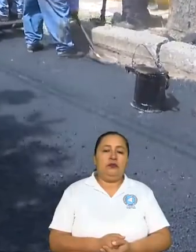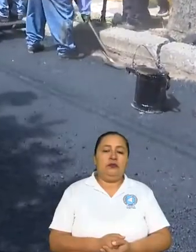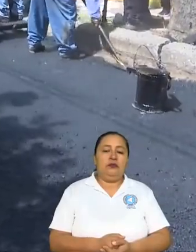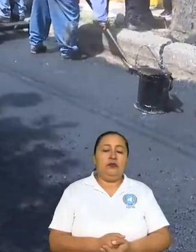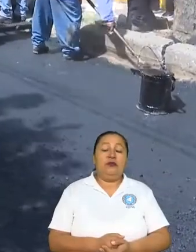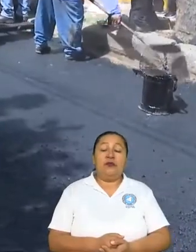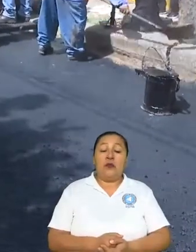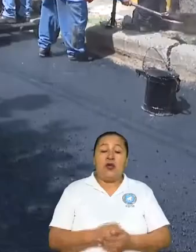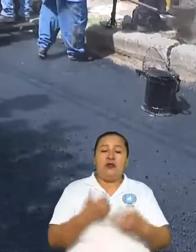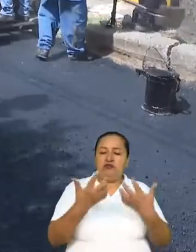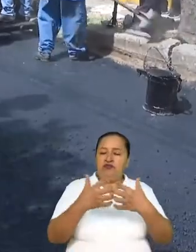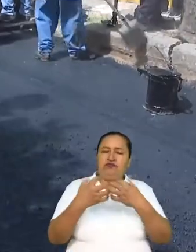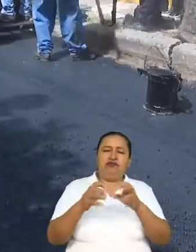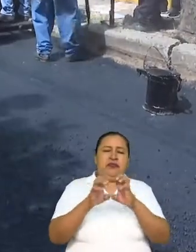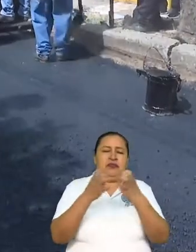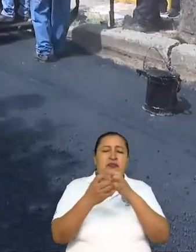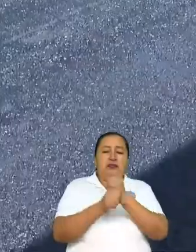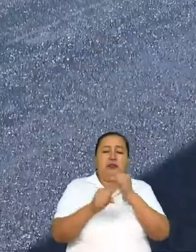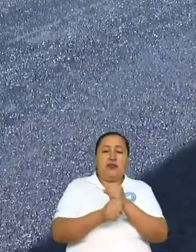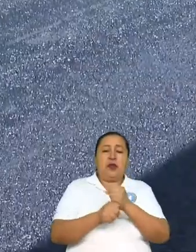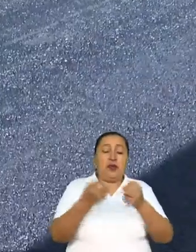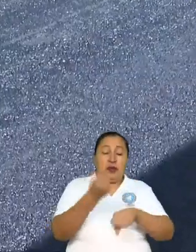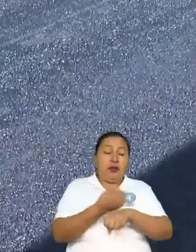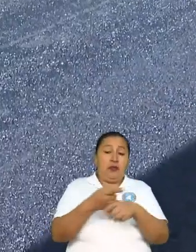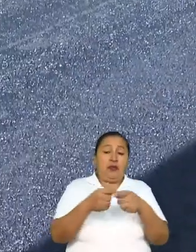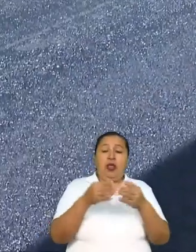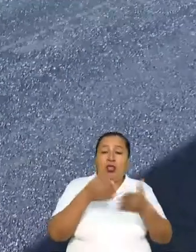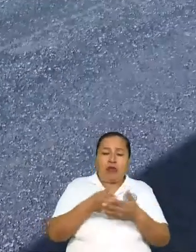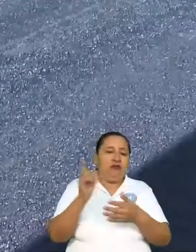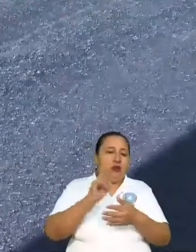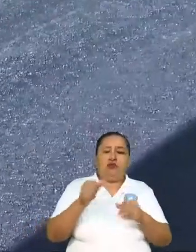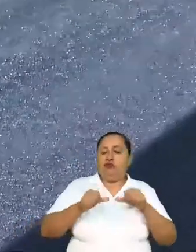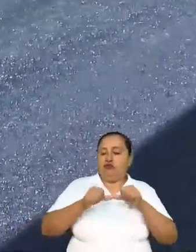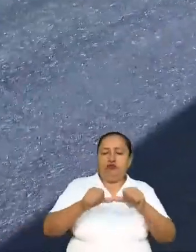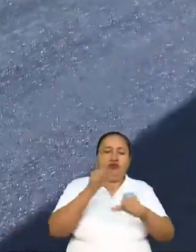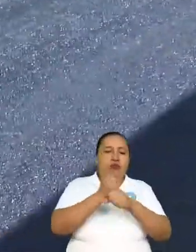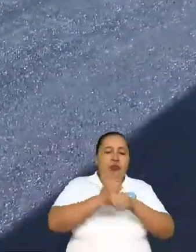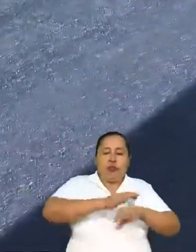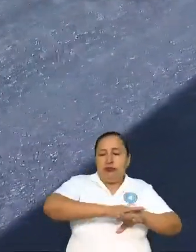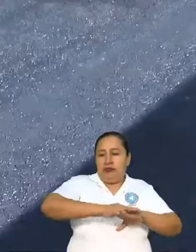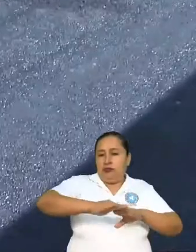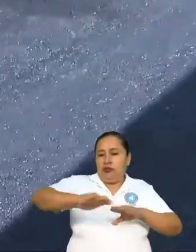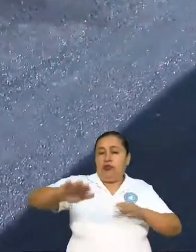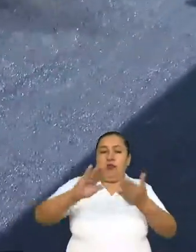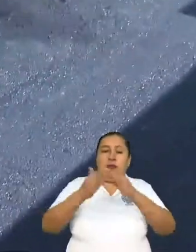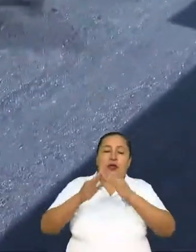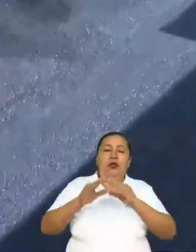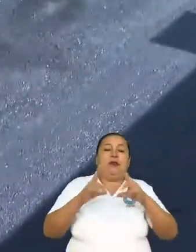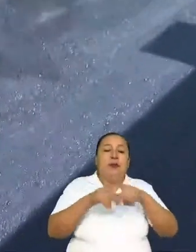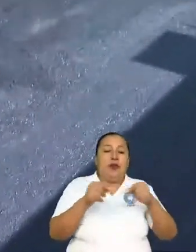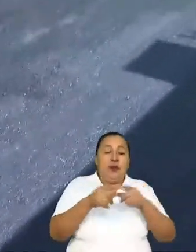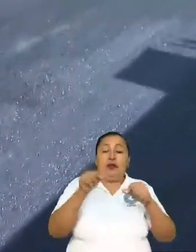La maquinaria de la Alcaldía de Managua no se detiene y continúan asfaltando las calles de los barrios de la capital. A